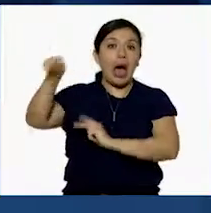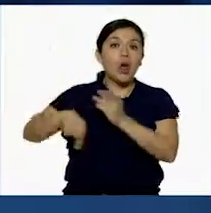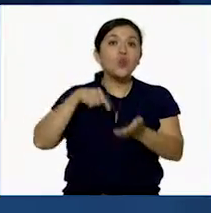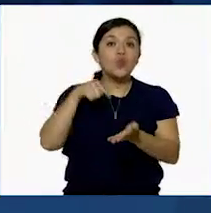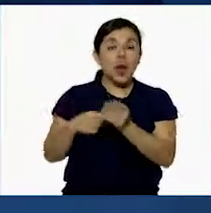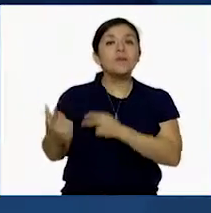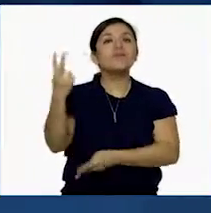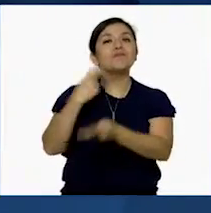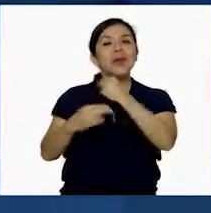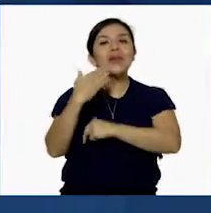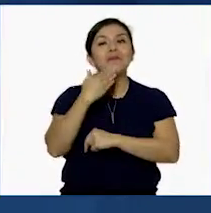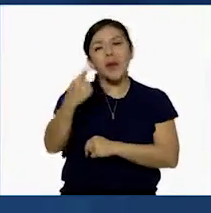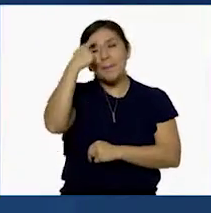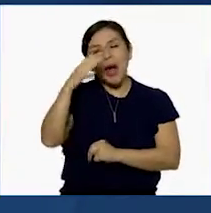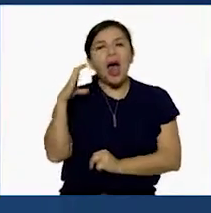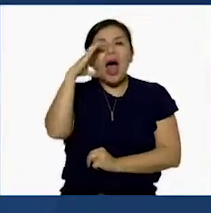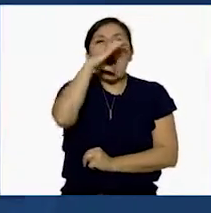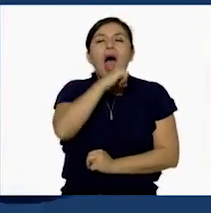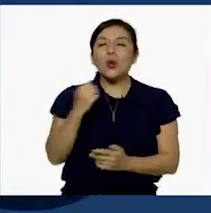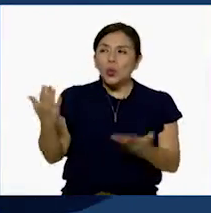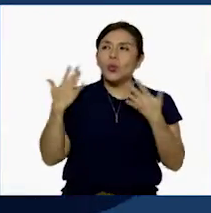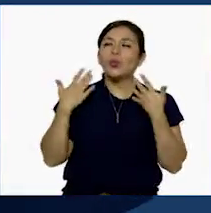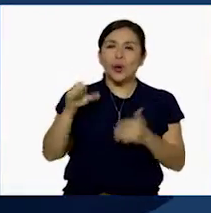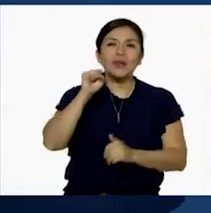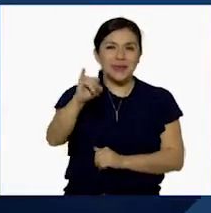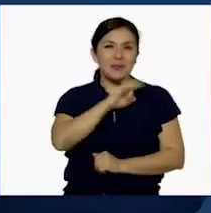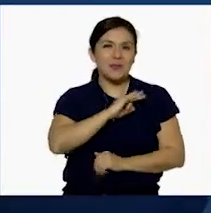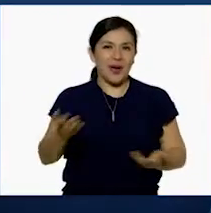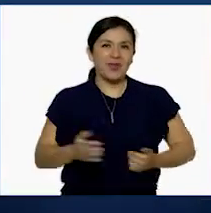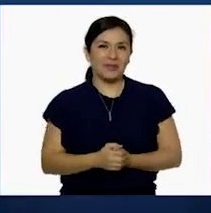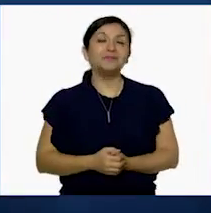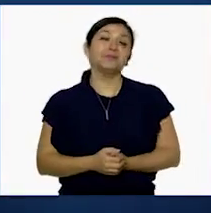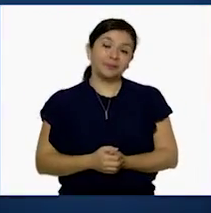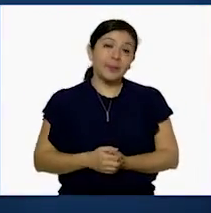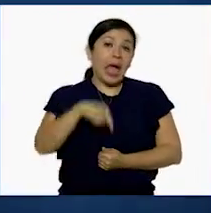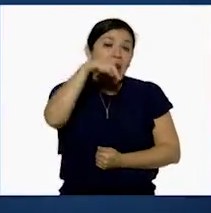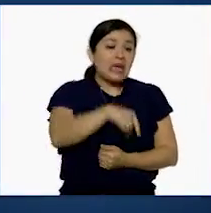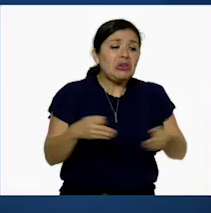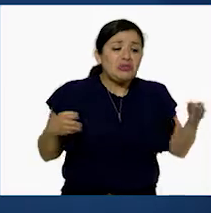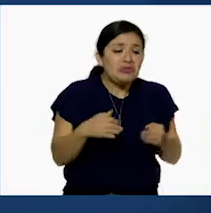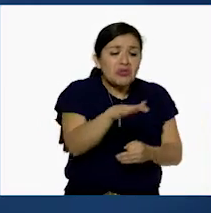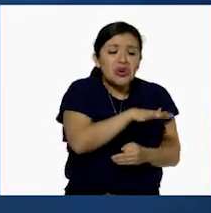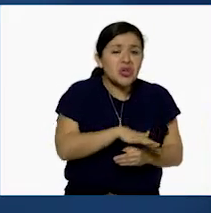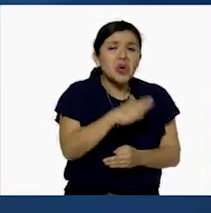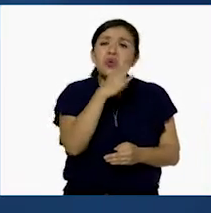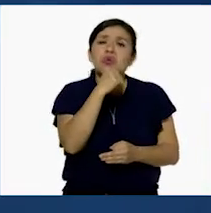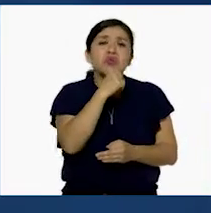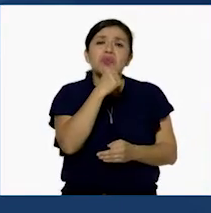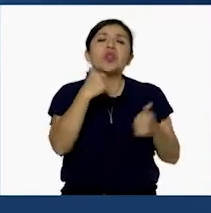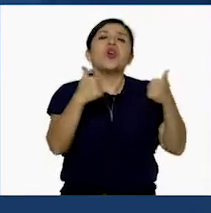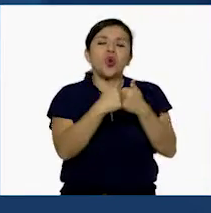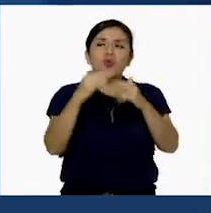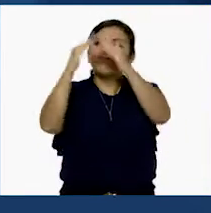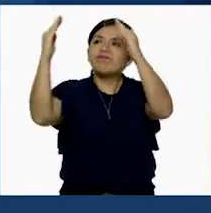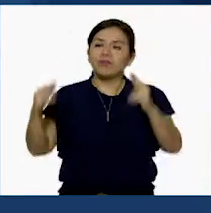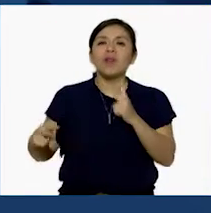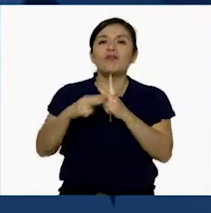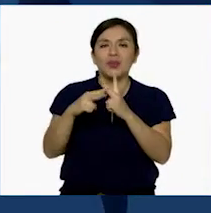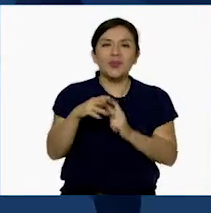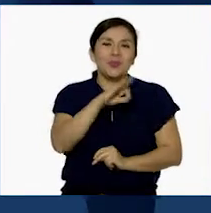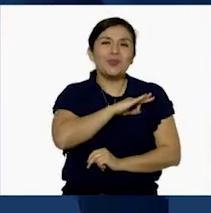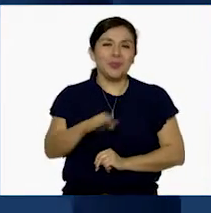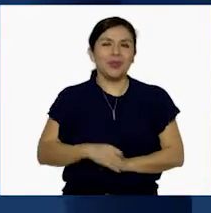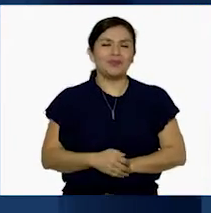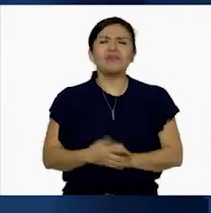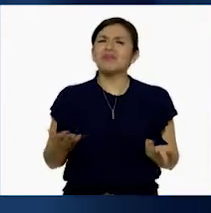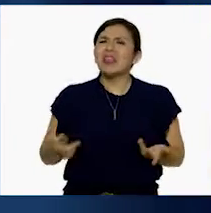los melocotones solo prosperan en los países cálidos y que por aquí solo pueden lograrse en invernaderos. ¿Y qué es un